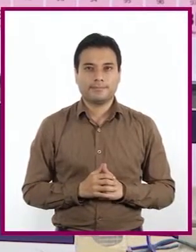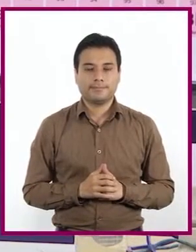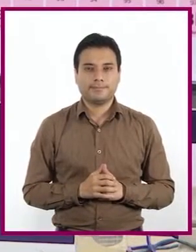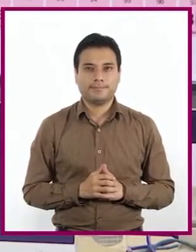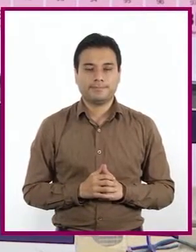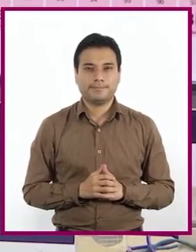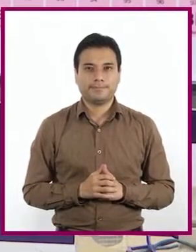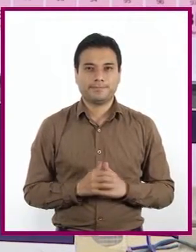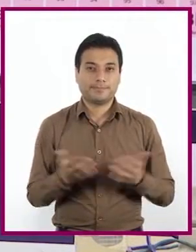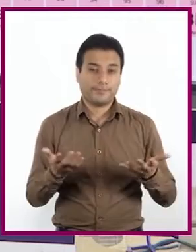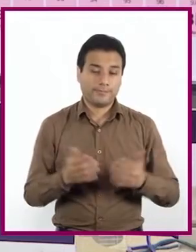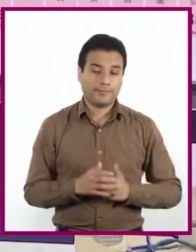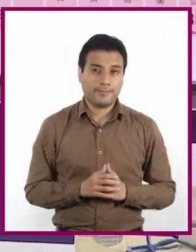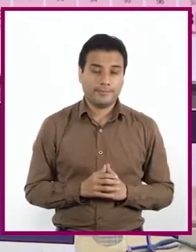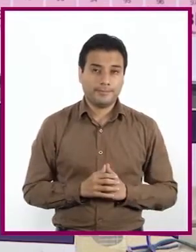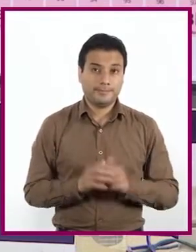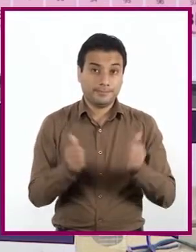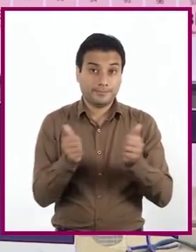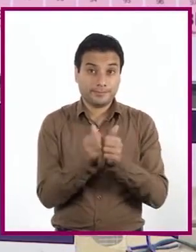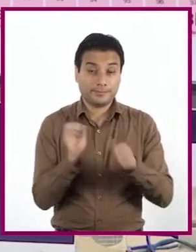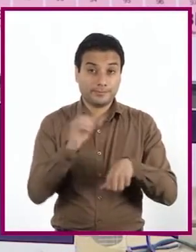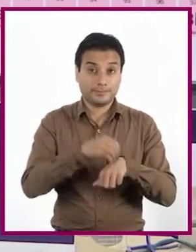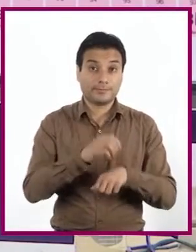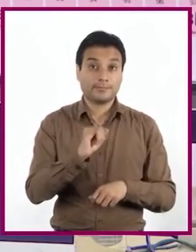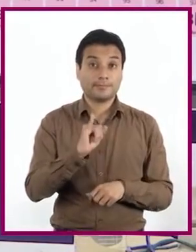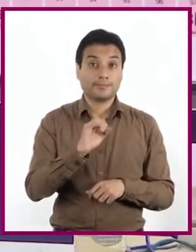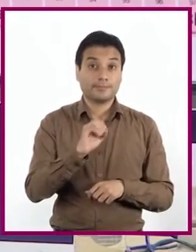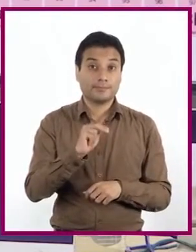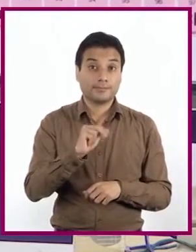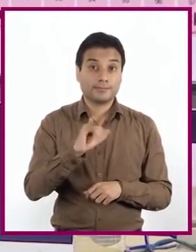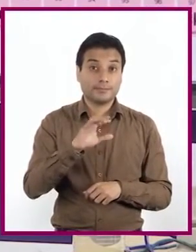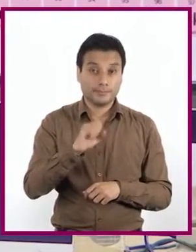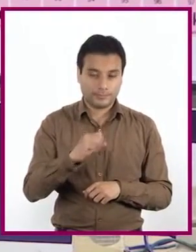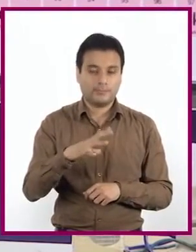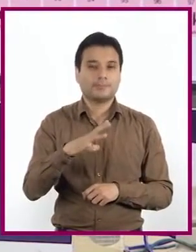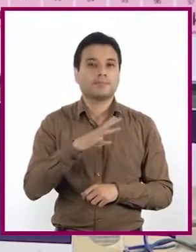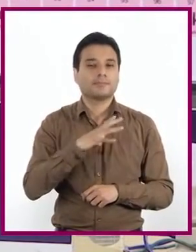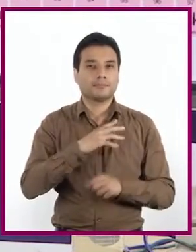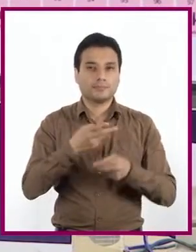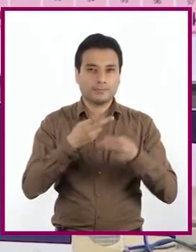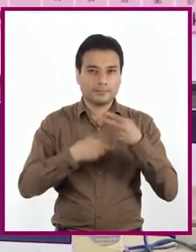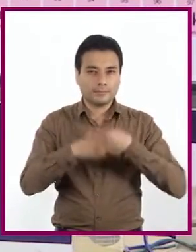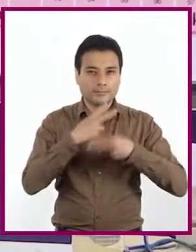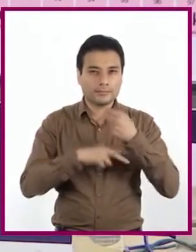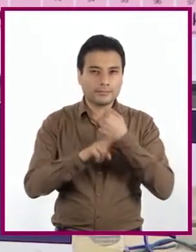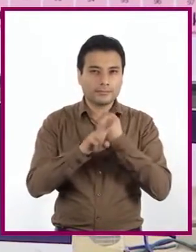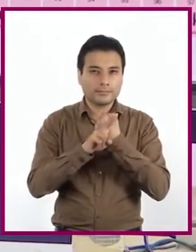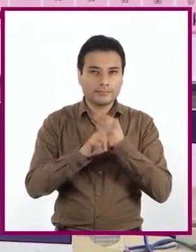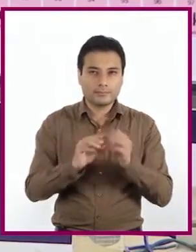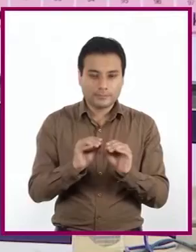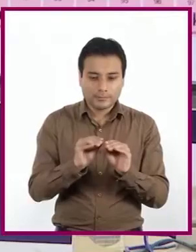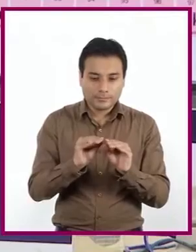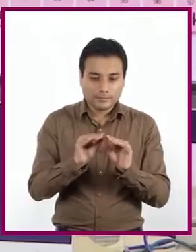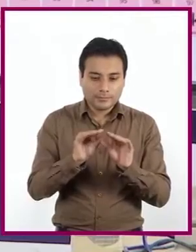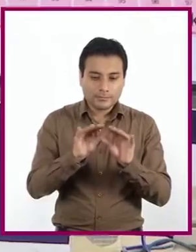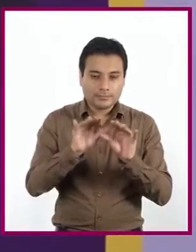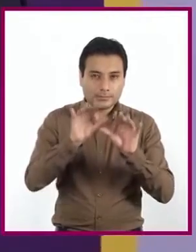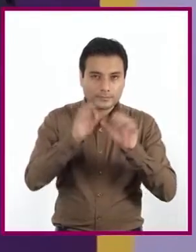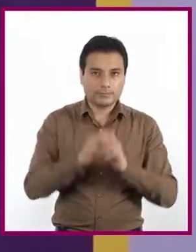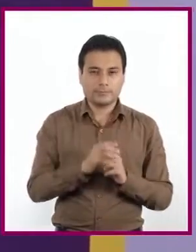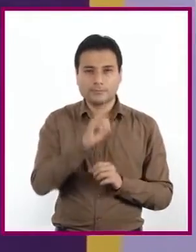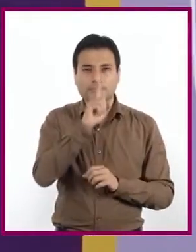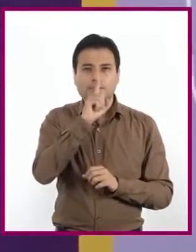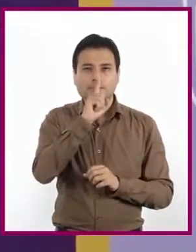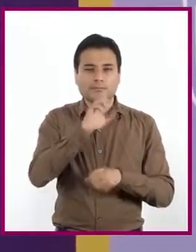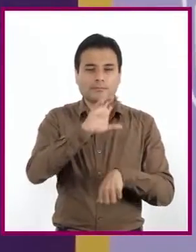En los compuestos iónicos se forma una red cristalina eléctricamente neutra. Las cargas